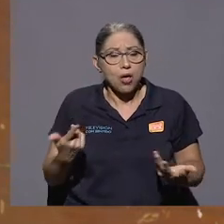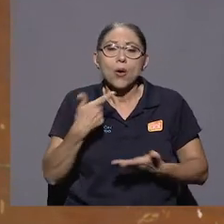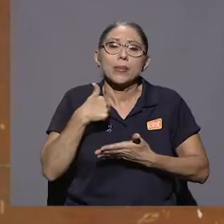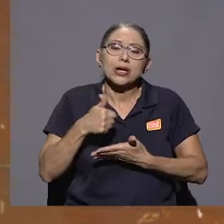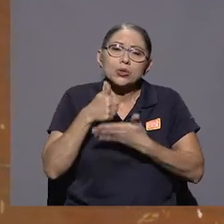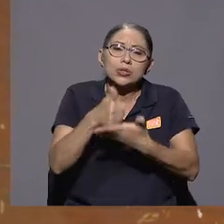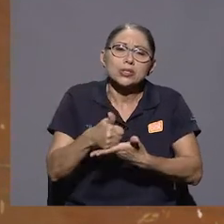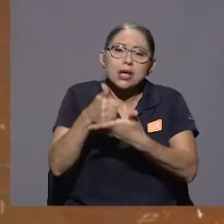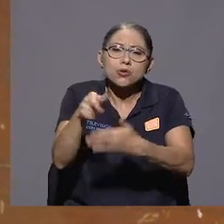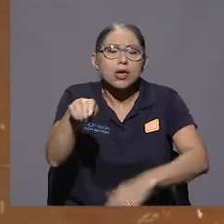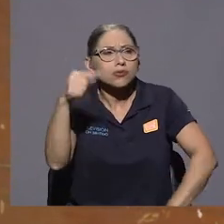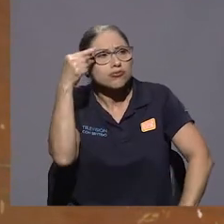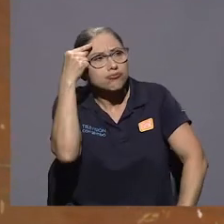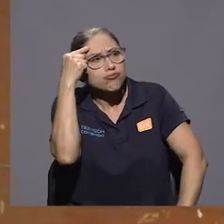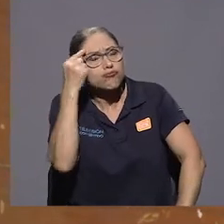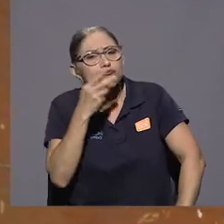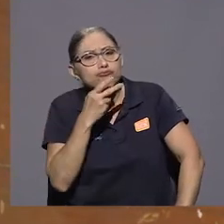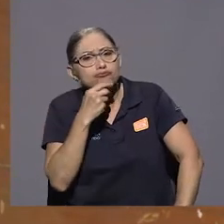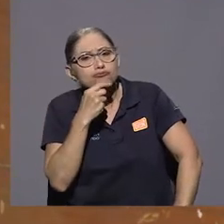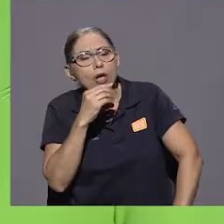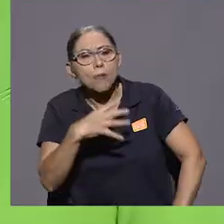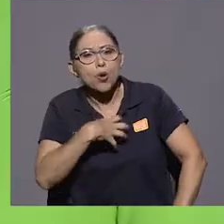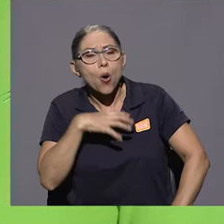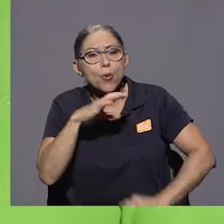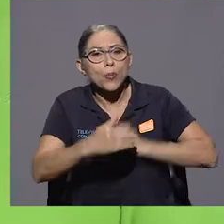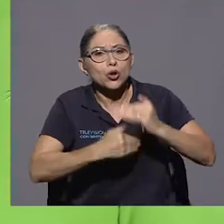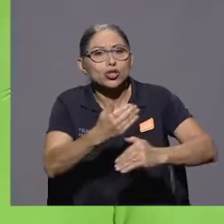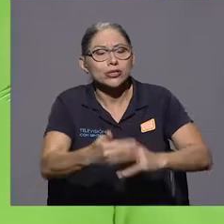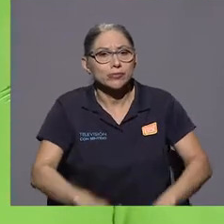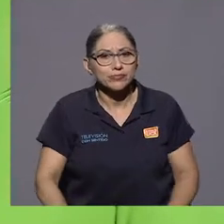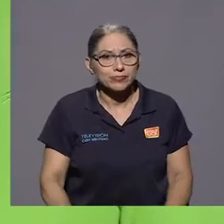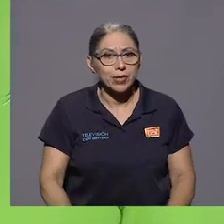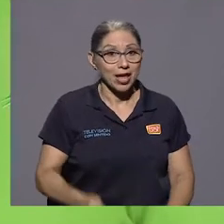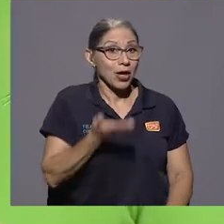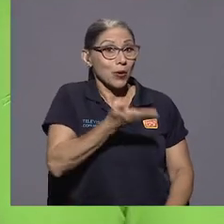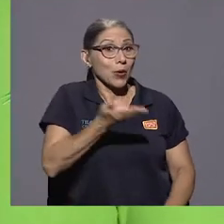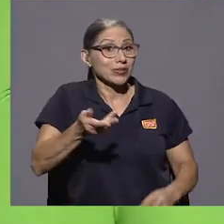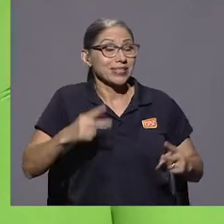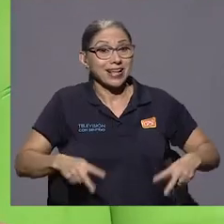para ayudarles a reflexionar en su propio proceso. Las cosas de la vida.